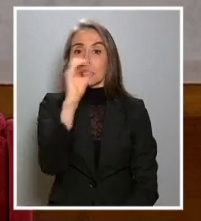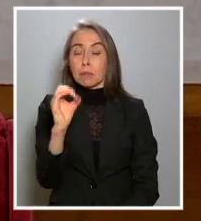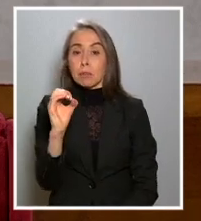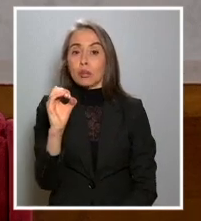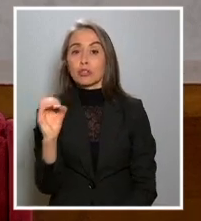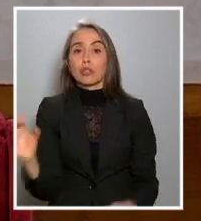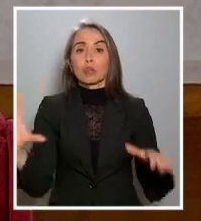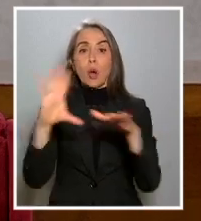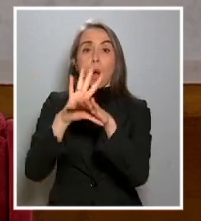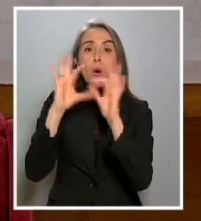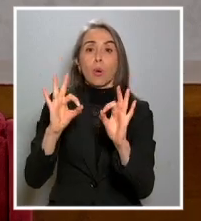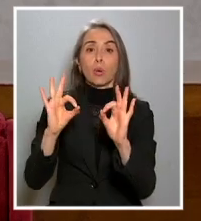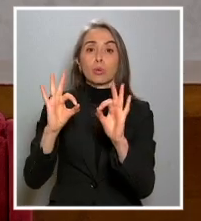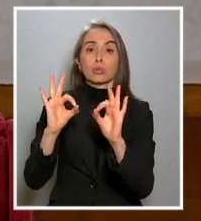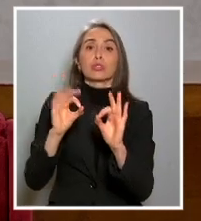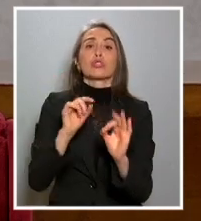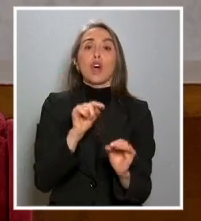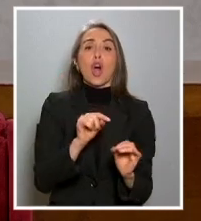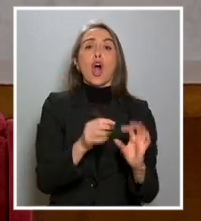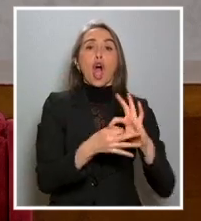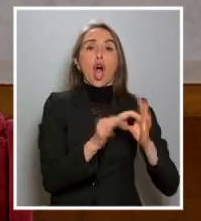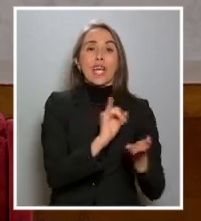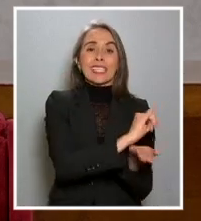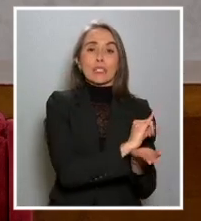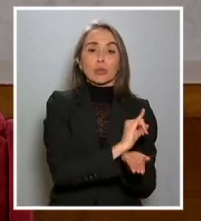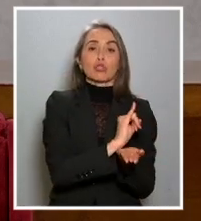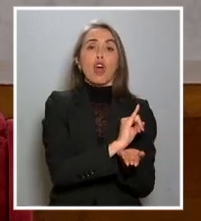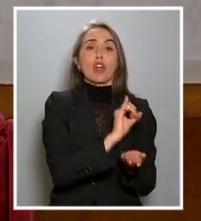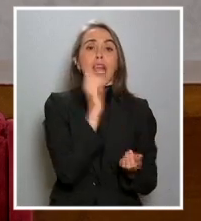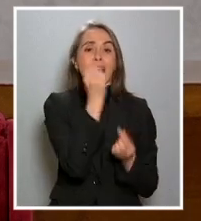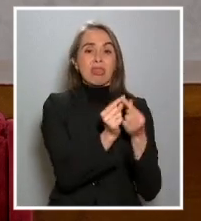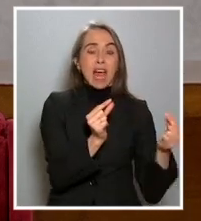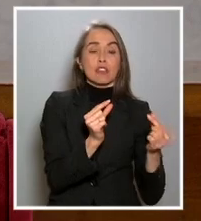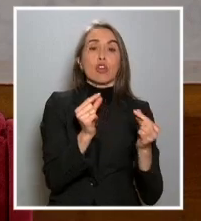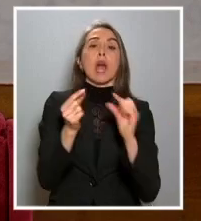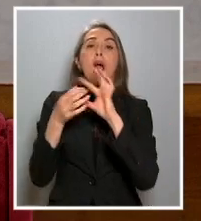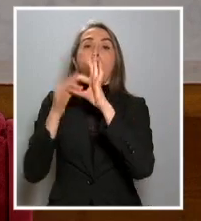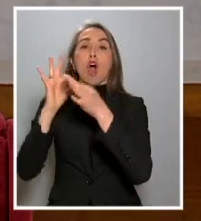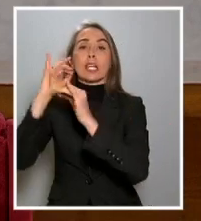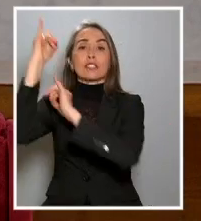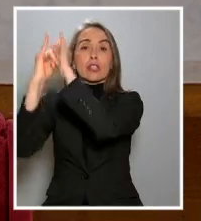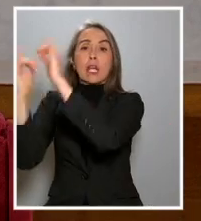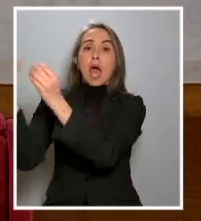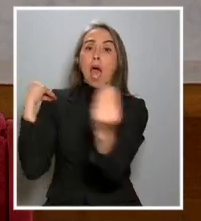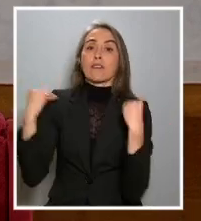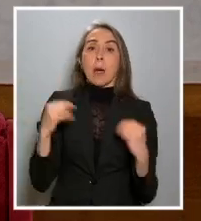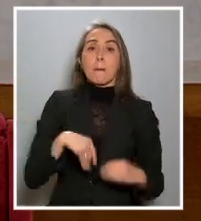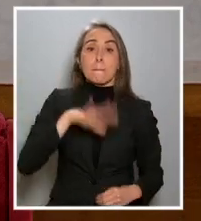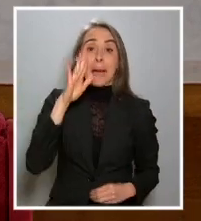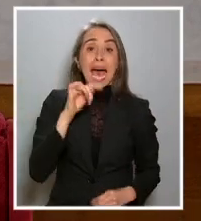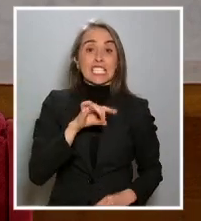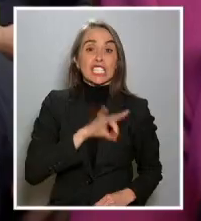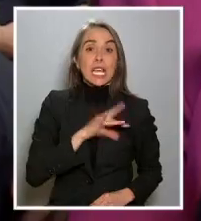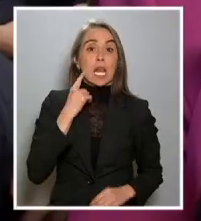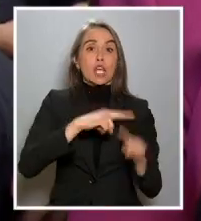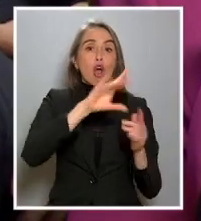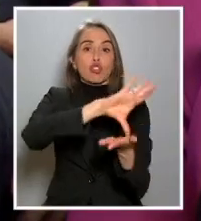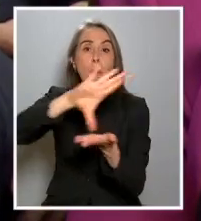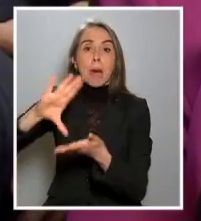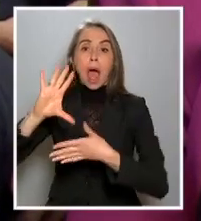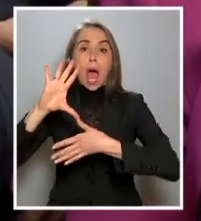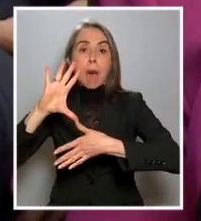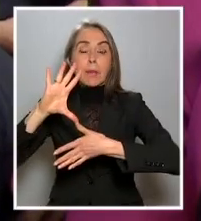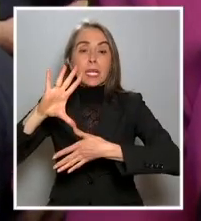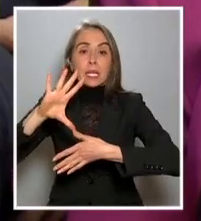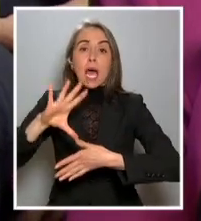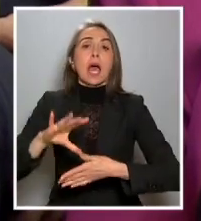en línea con los principales organismos nacionales e internacionales y por sobre el promedio regional. Y lo más relevante, la pobreza